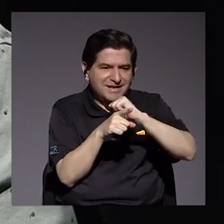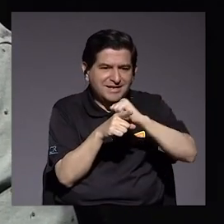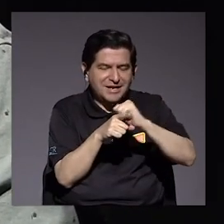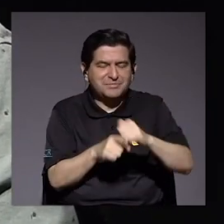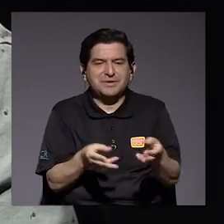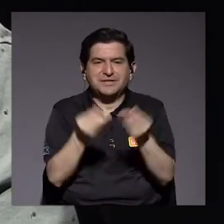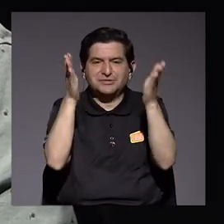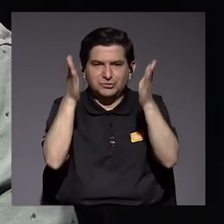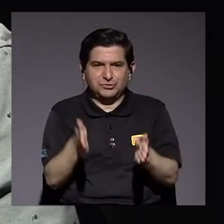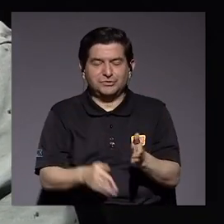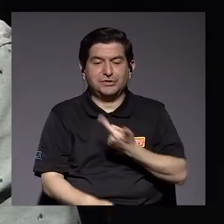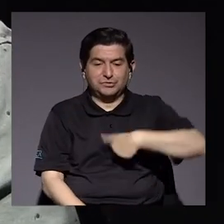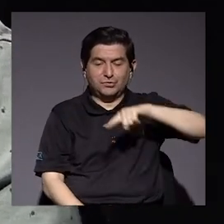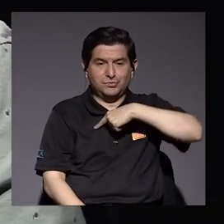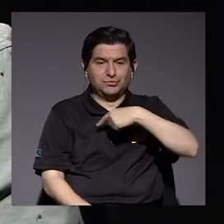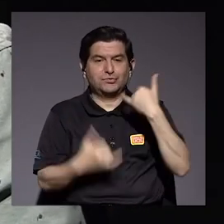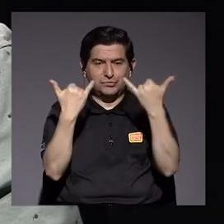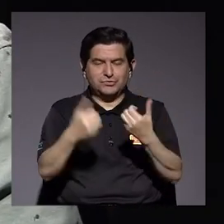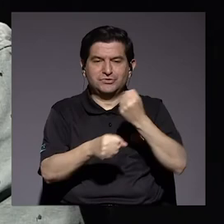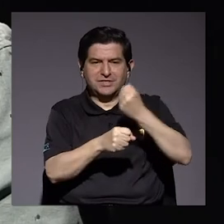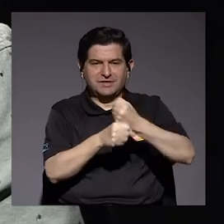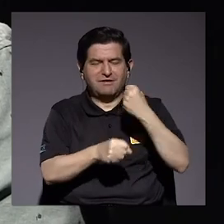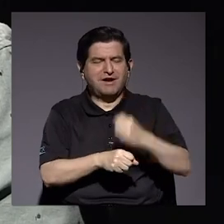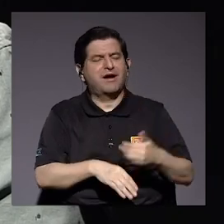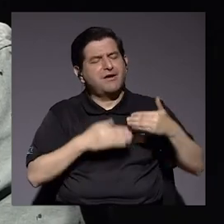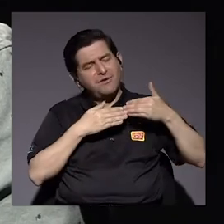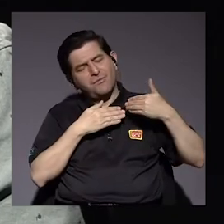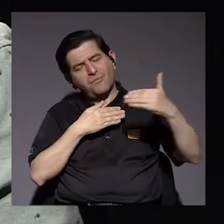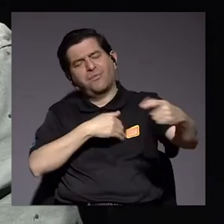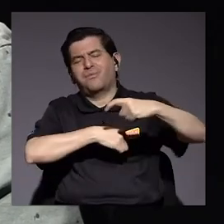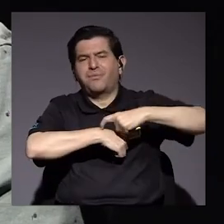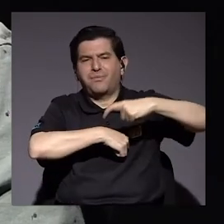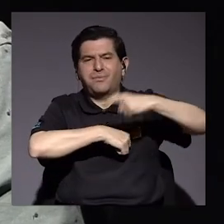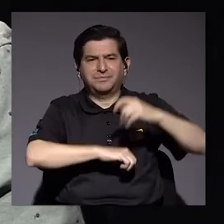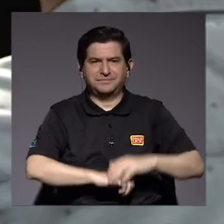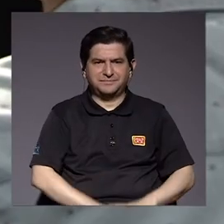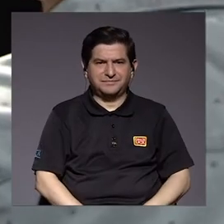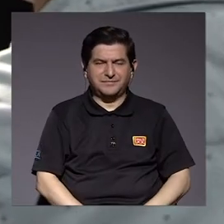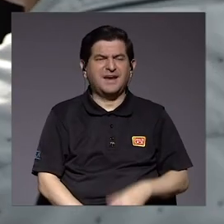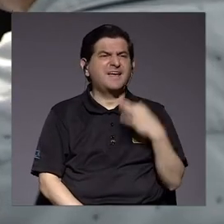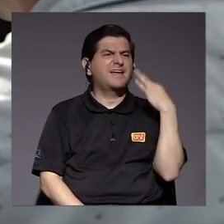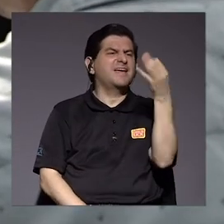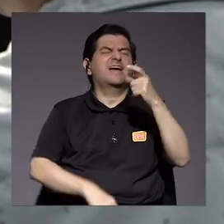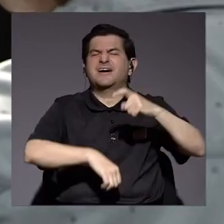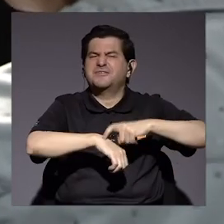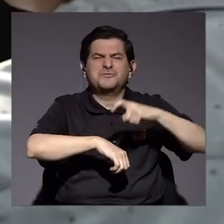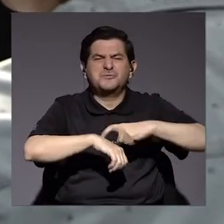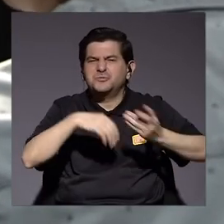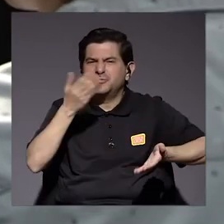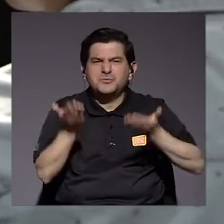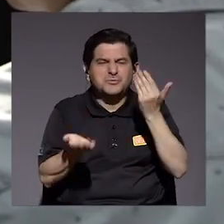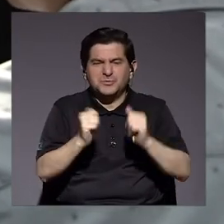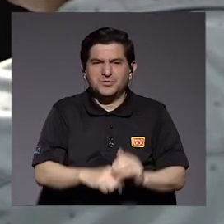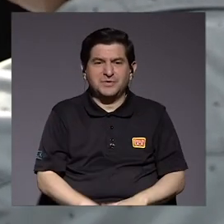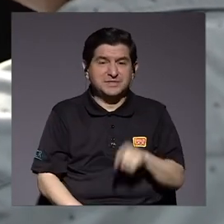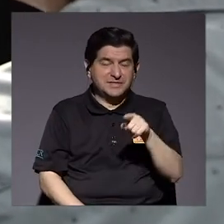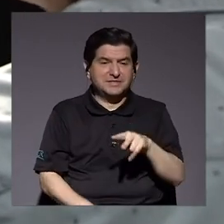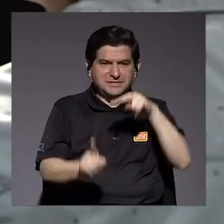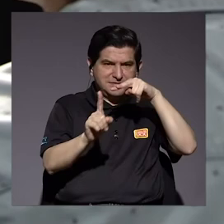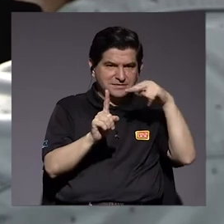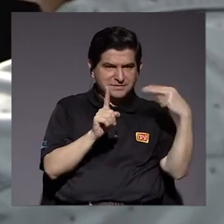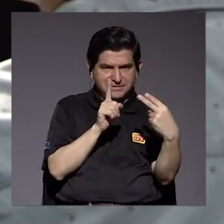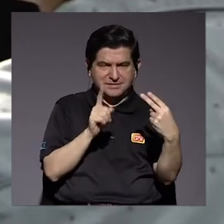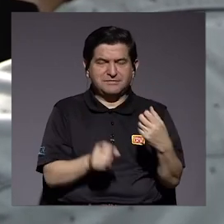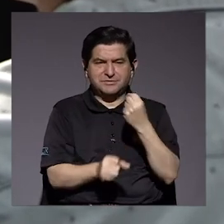al productor, que es donde nosotros hemos estado trabajando durante muchísimo tiempo. Y a largo plazo, esa